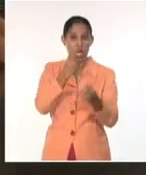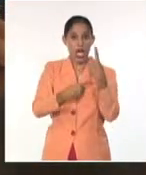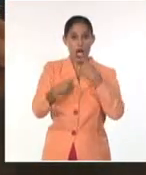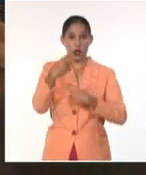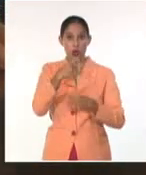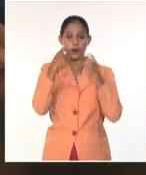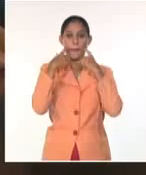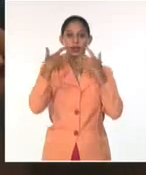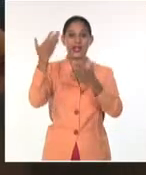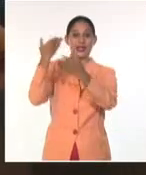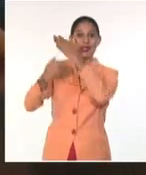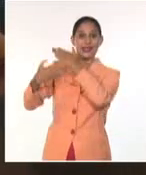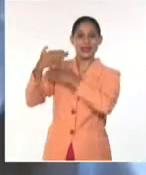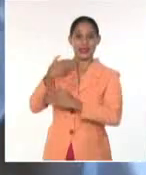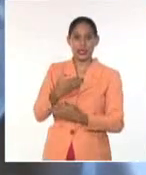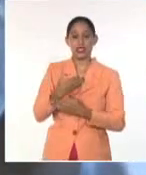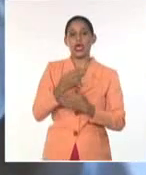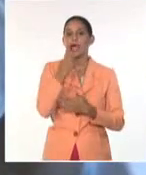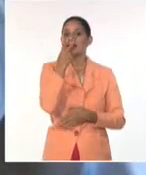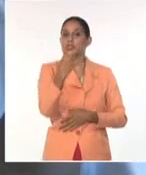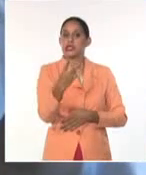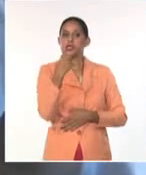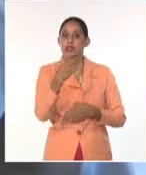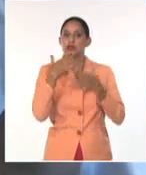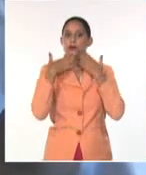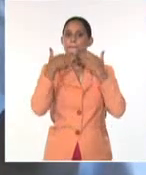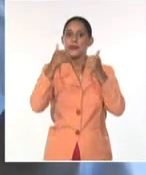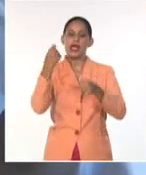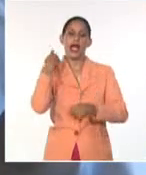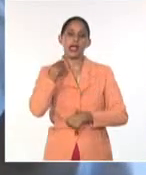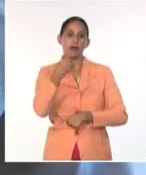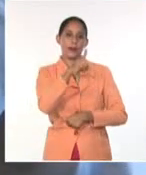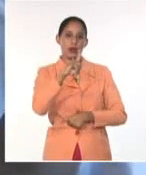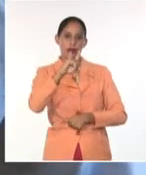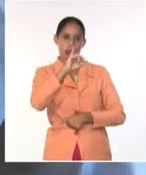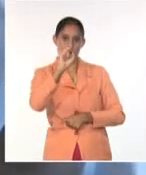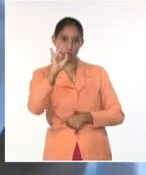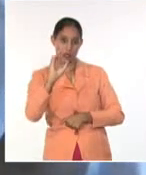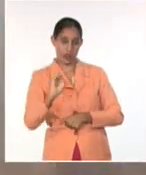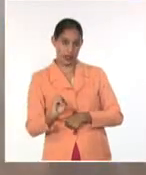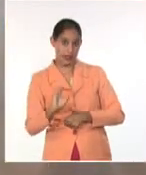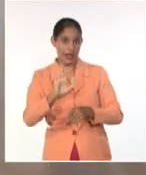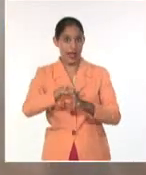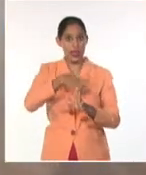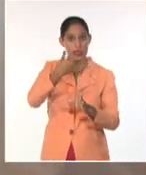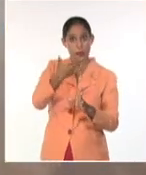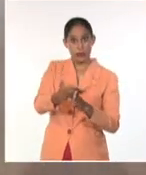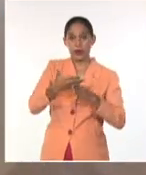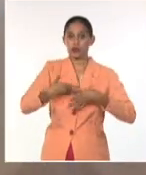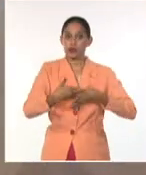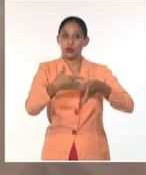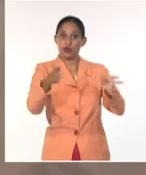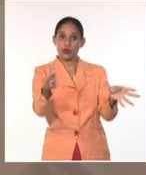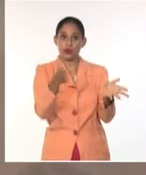soviéticos en las décadas del 1960 y 1970. Posteriormente